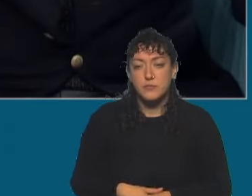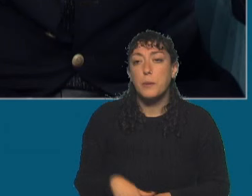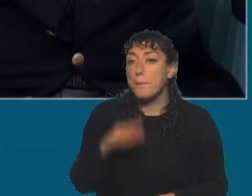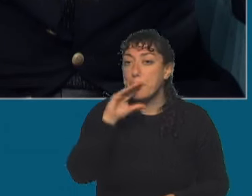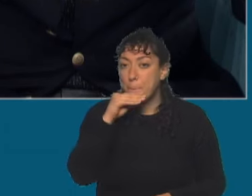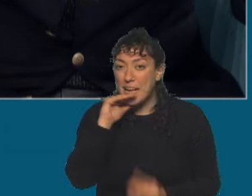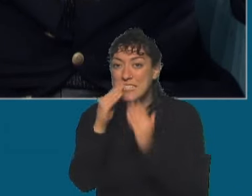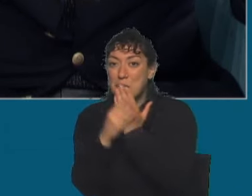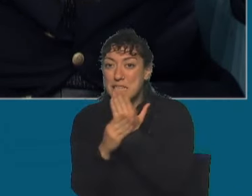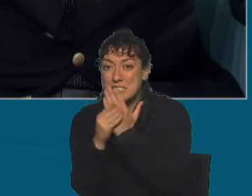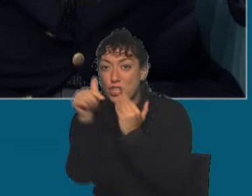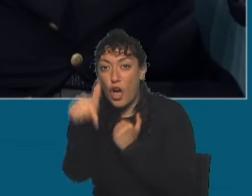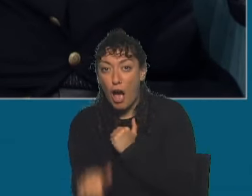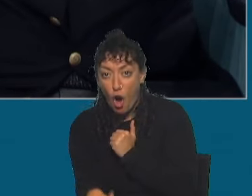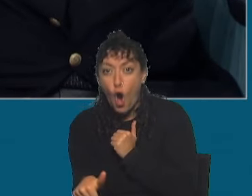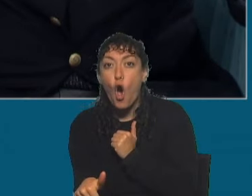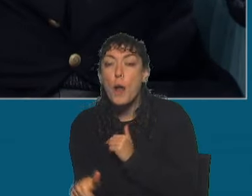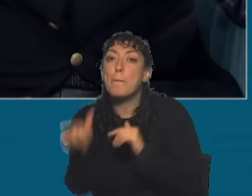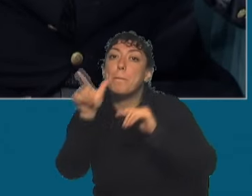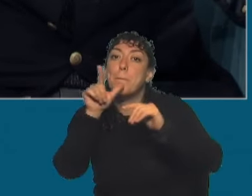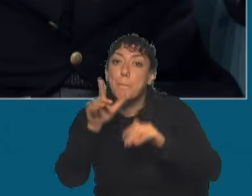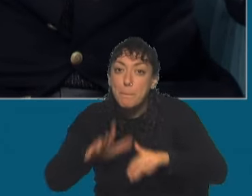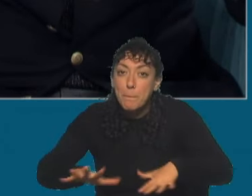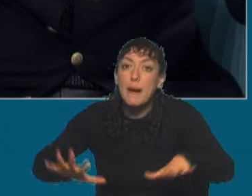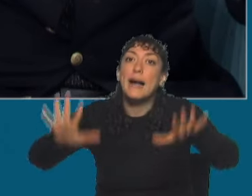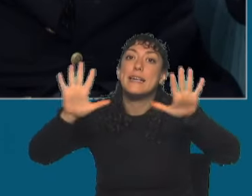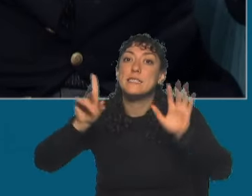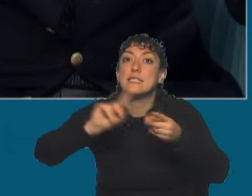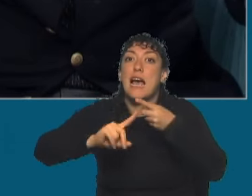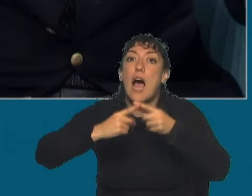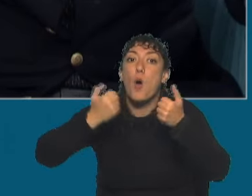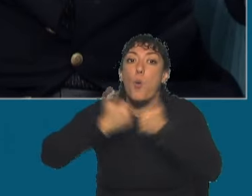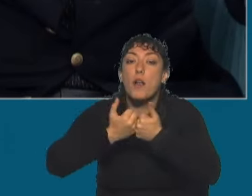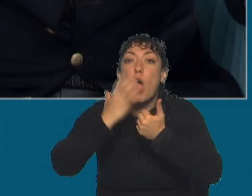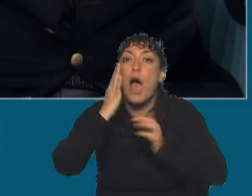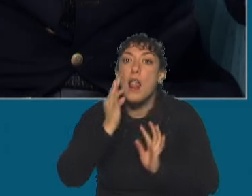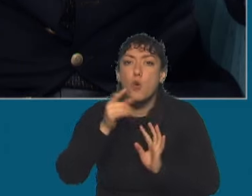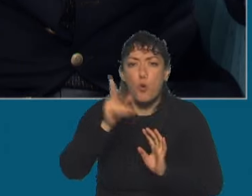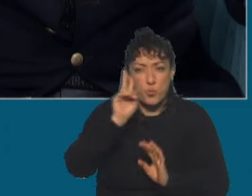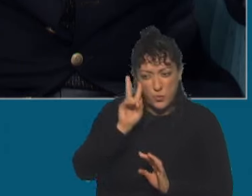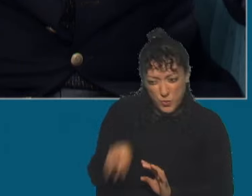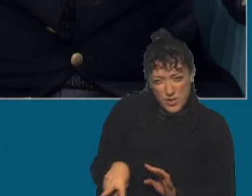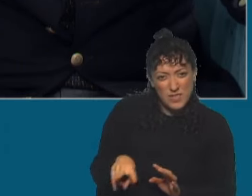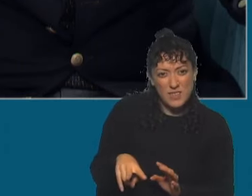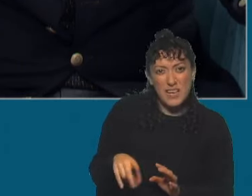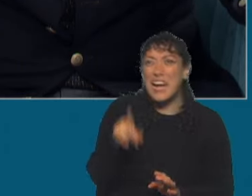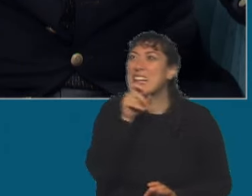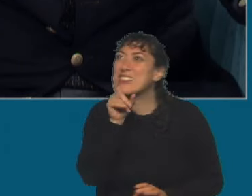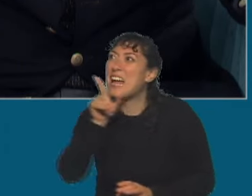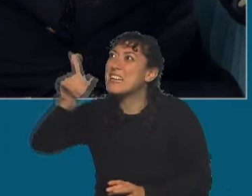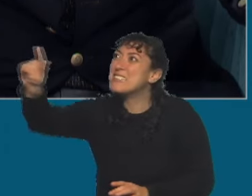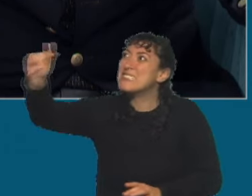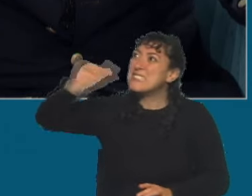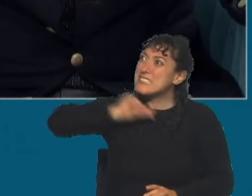Massa está aparentemente habiendo acordado algo. Bueno, viste que hoy se tuvo que recurrir a Qatar para